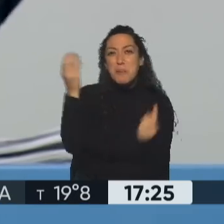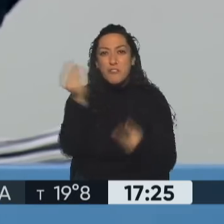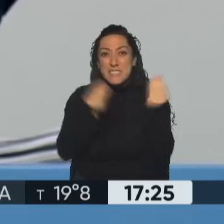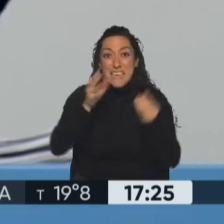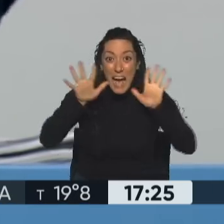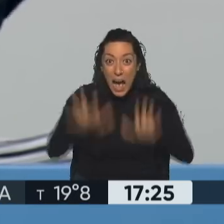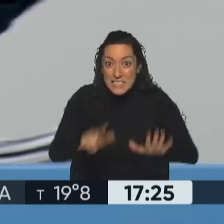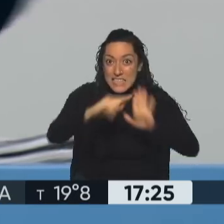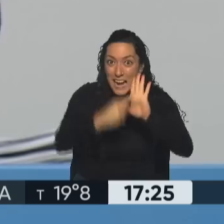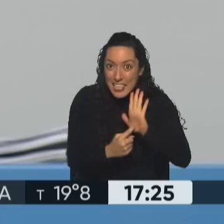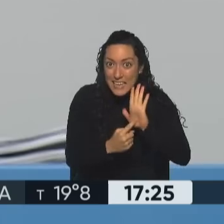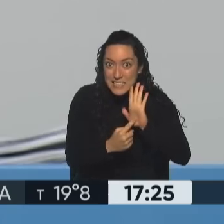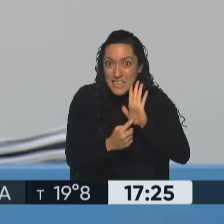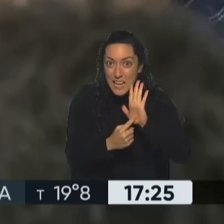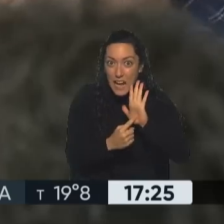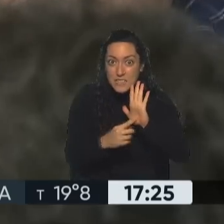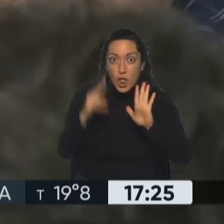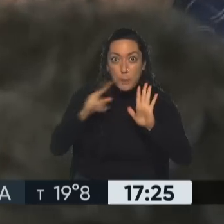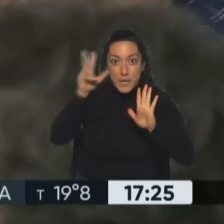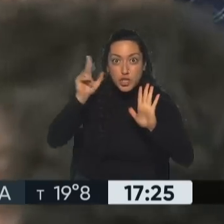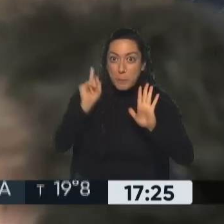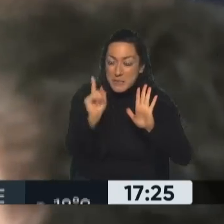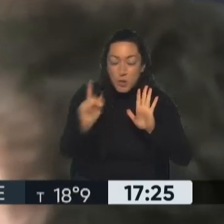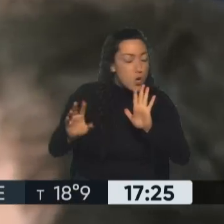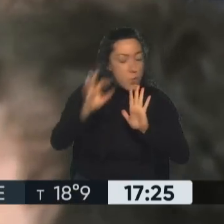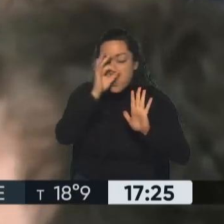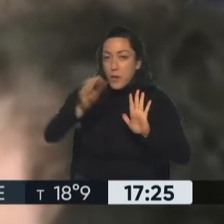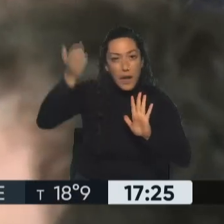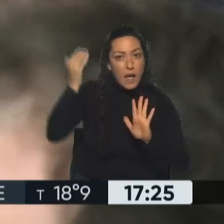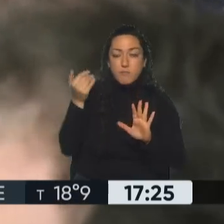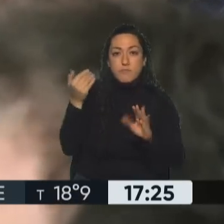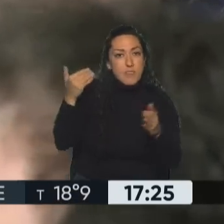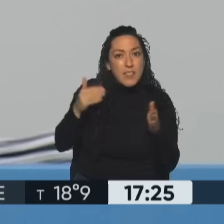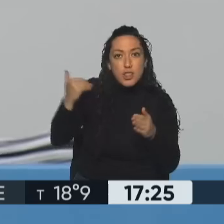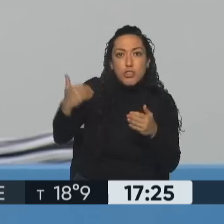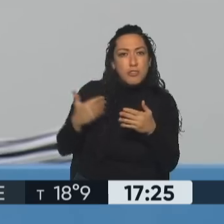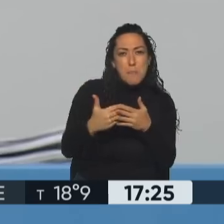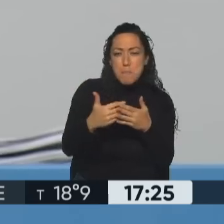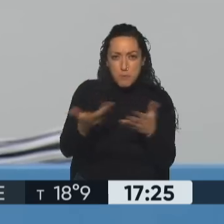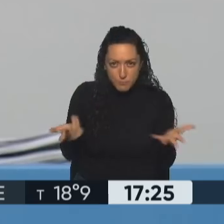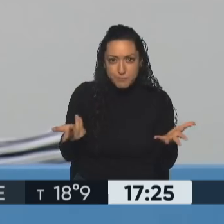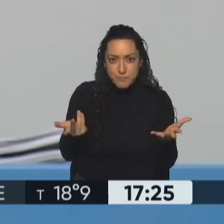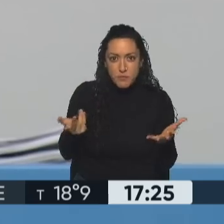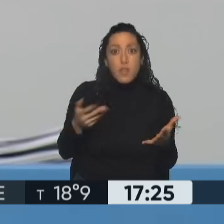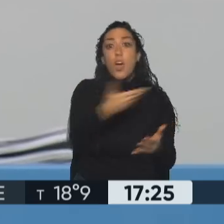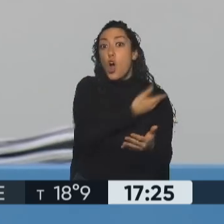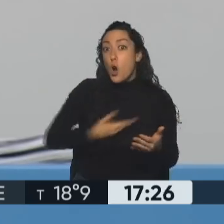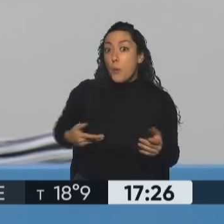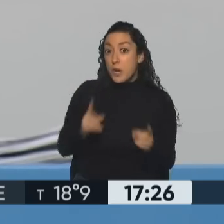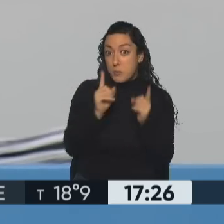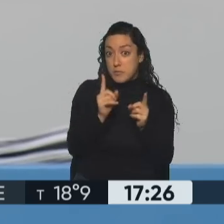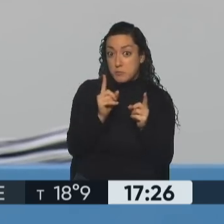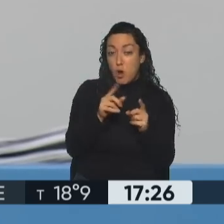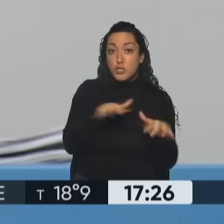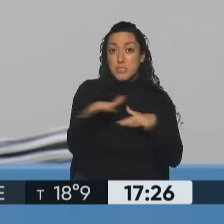características de la del 2008. Para colmo, nos agarró en el gobierno con la crisis